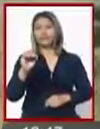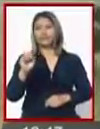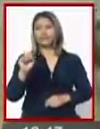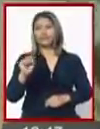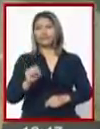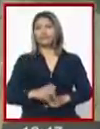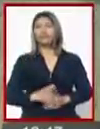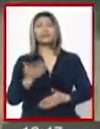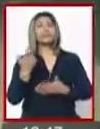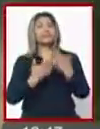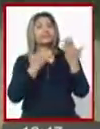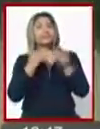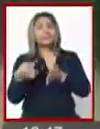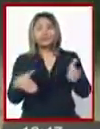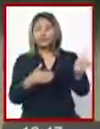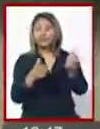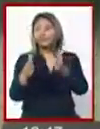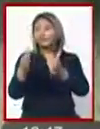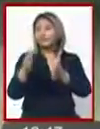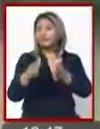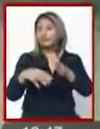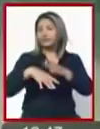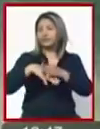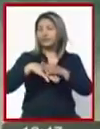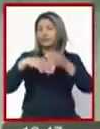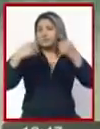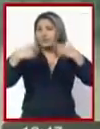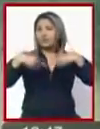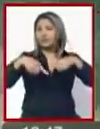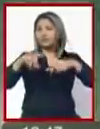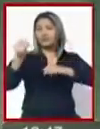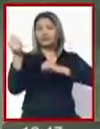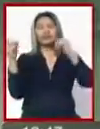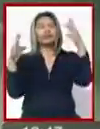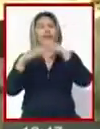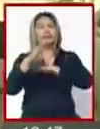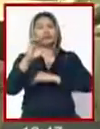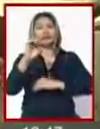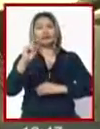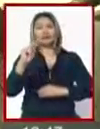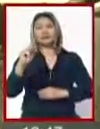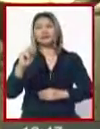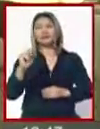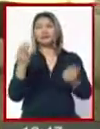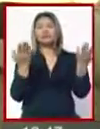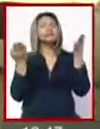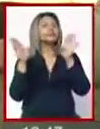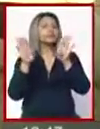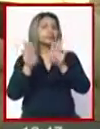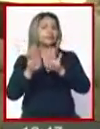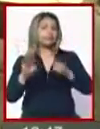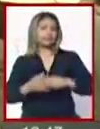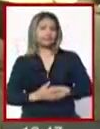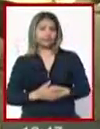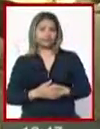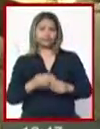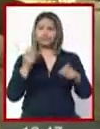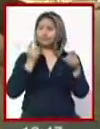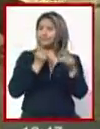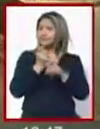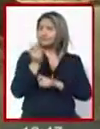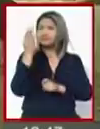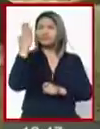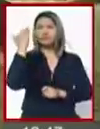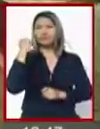de ahí, que pasaban por el camino ese que iba y salía a la Centenario, y ahora lo han cerrado. Bueno, perjudica